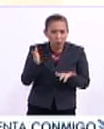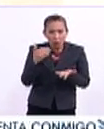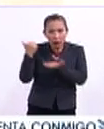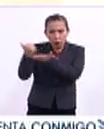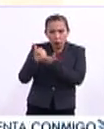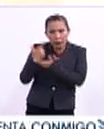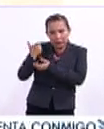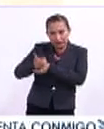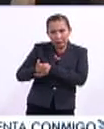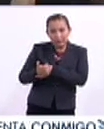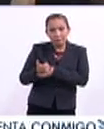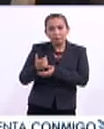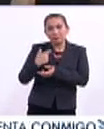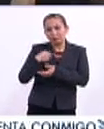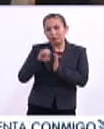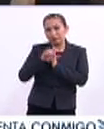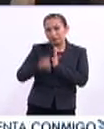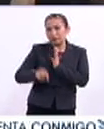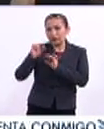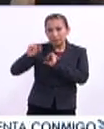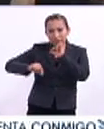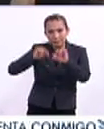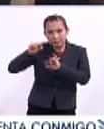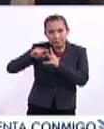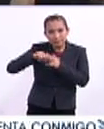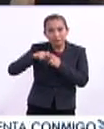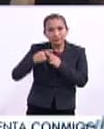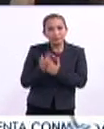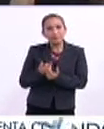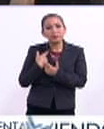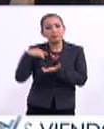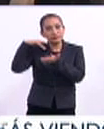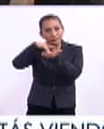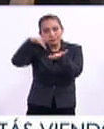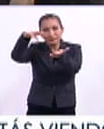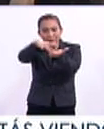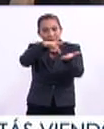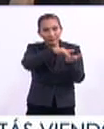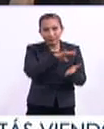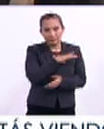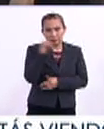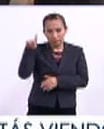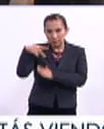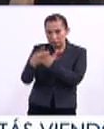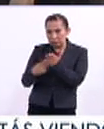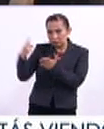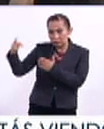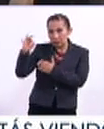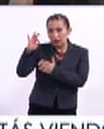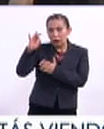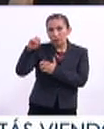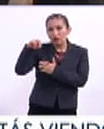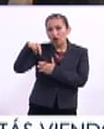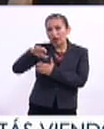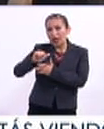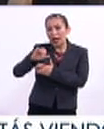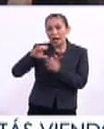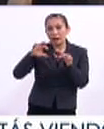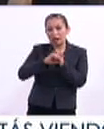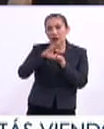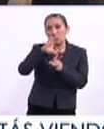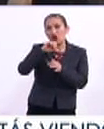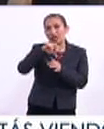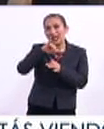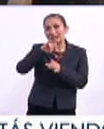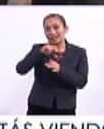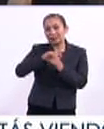Sí, también. ahora, por ejemplo, poco a poco comienza a haber apoyos, ¿no? Ahora hay un programa de FONCA con CONACYT, que